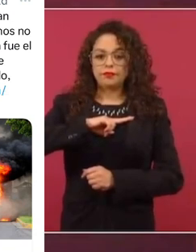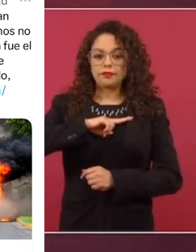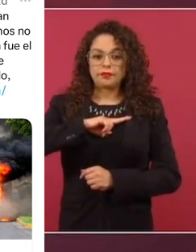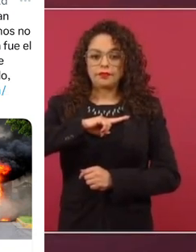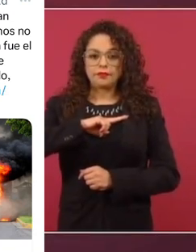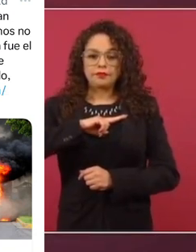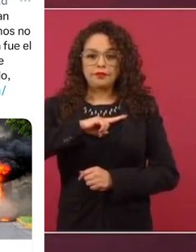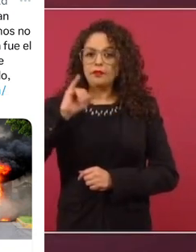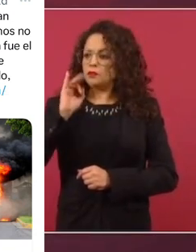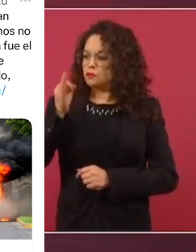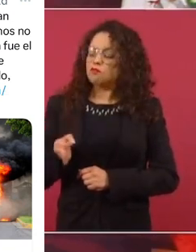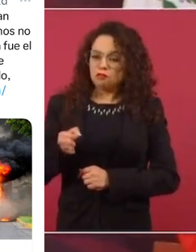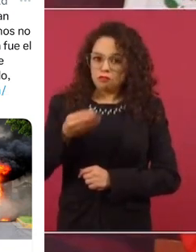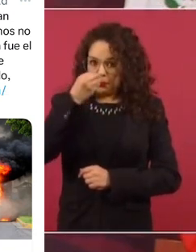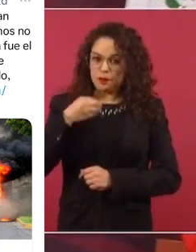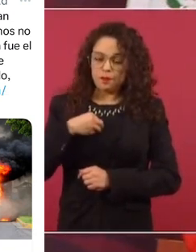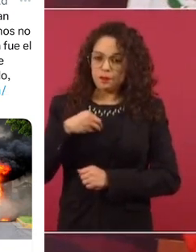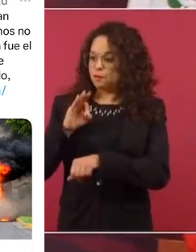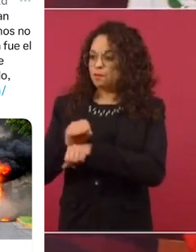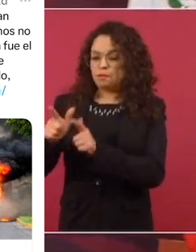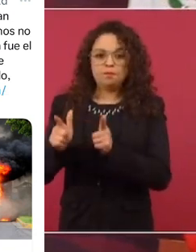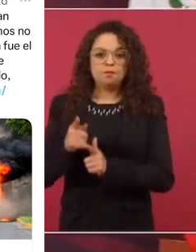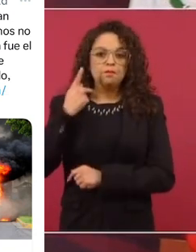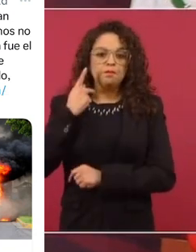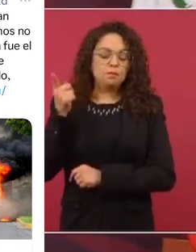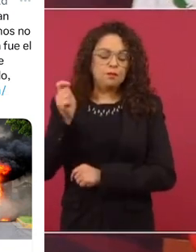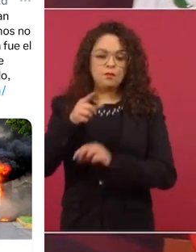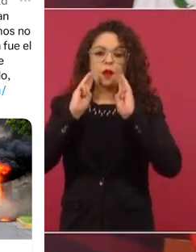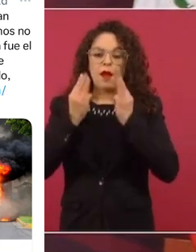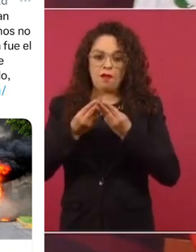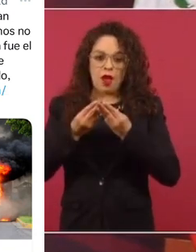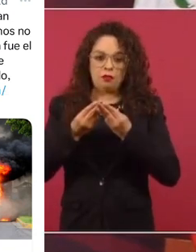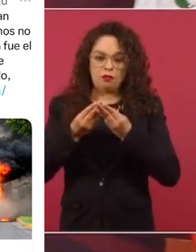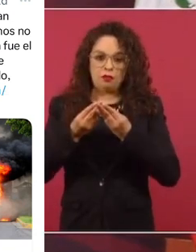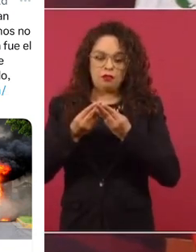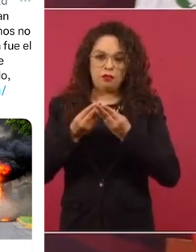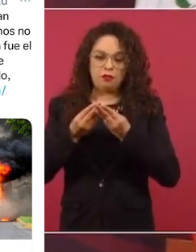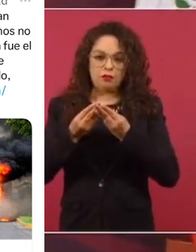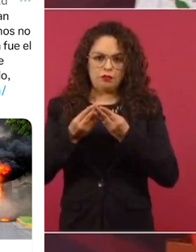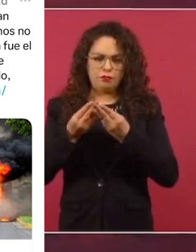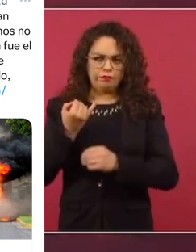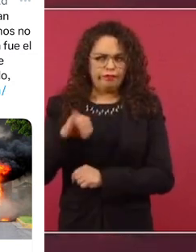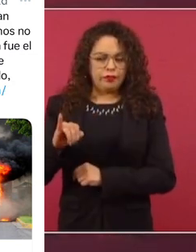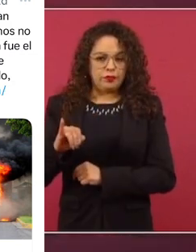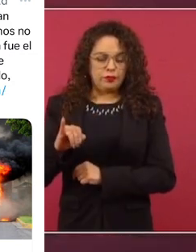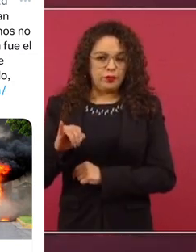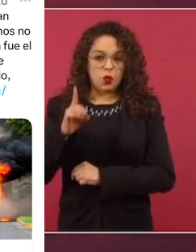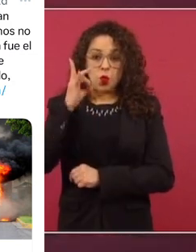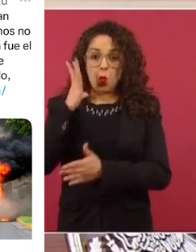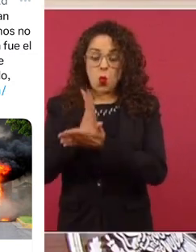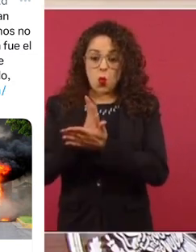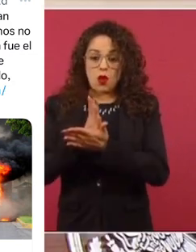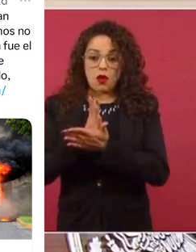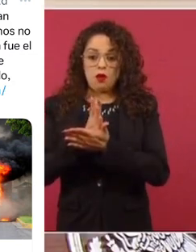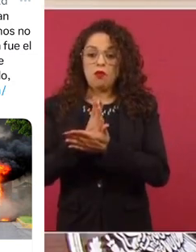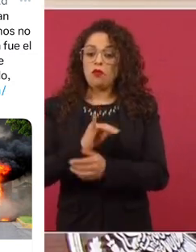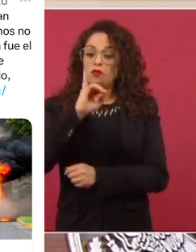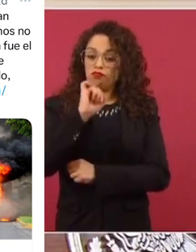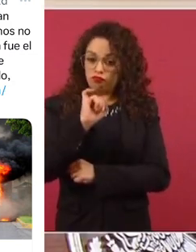narcotráfico, que esgrimíamos la defensa de nuestra soberanía, que el único que se había enfrentado